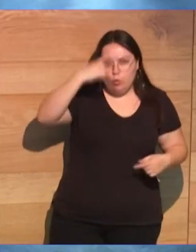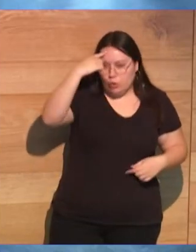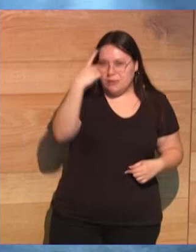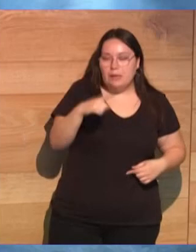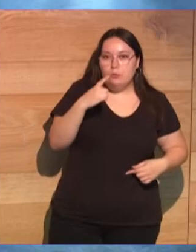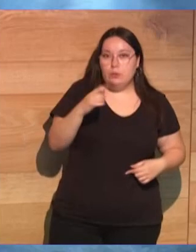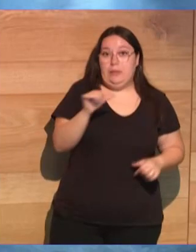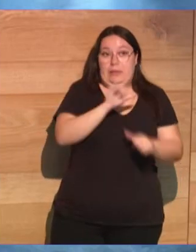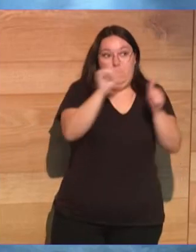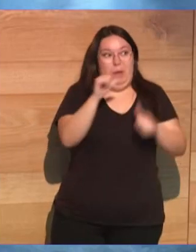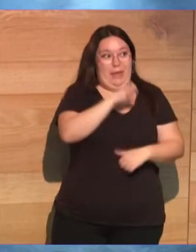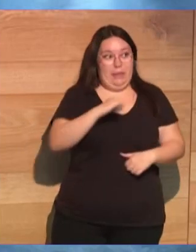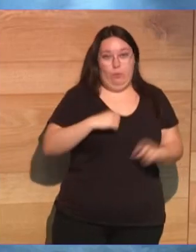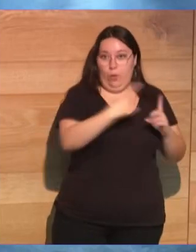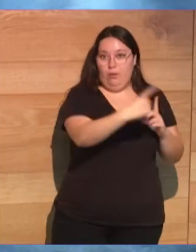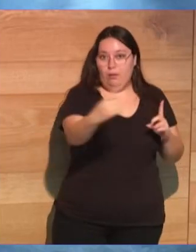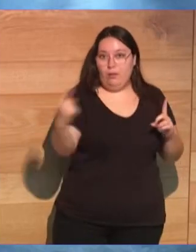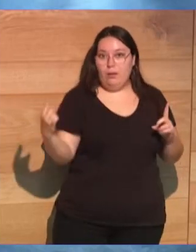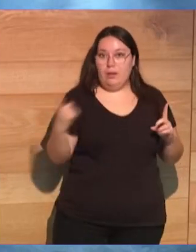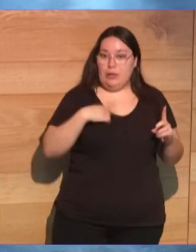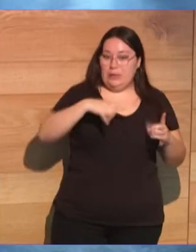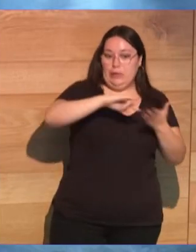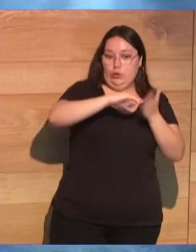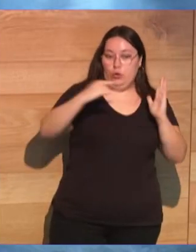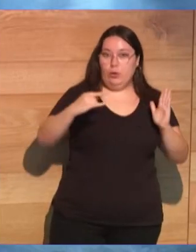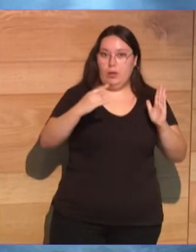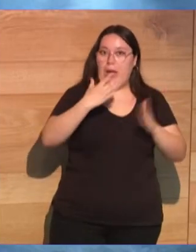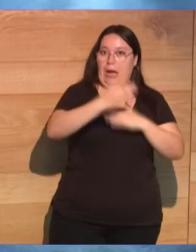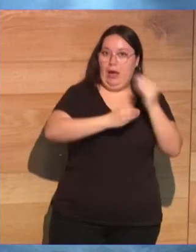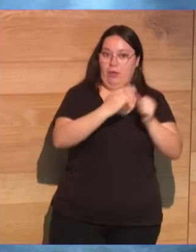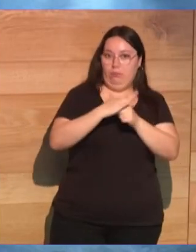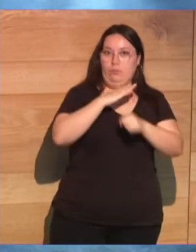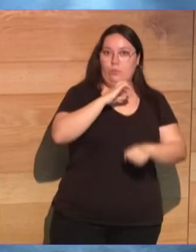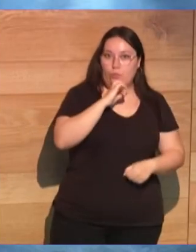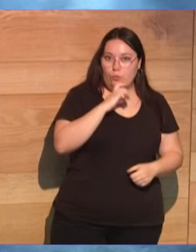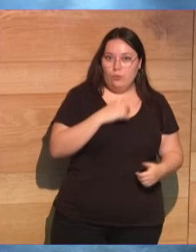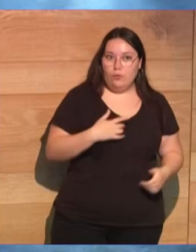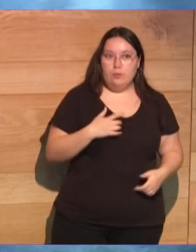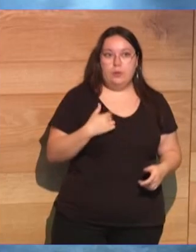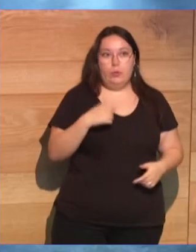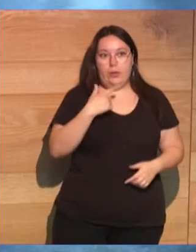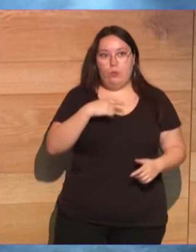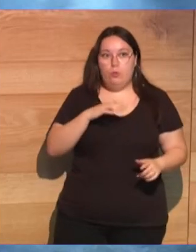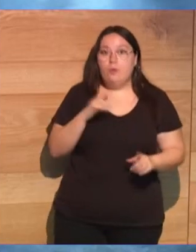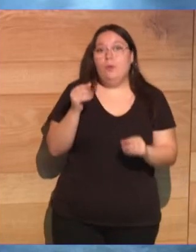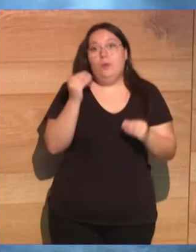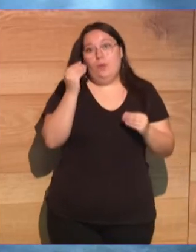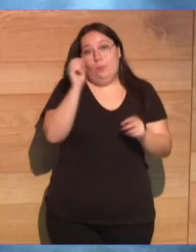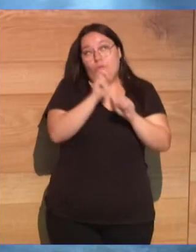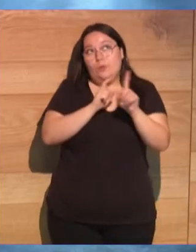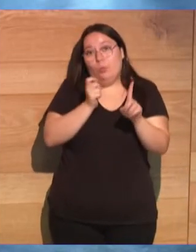de manera individual de lo que la tecnología está haciendo, ya poniéndonos el gorro quizá un poco más pesimista.